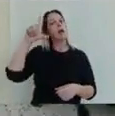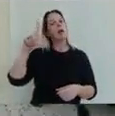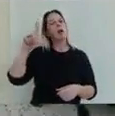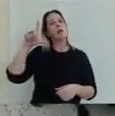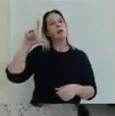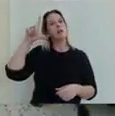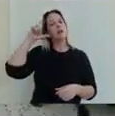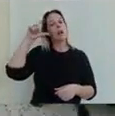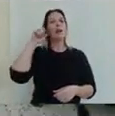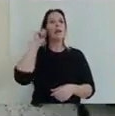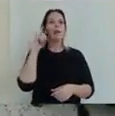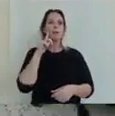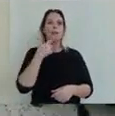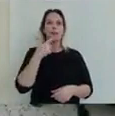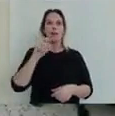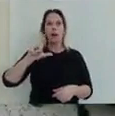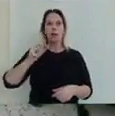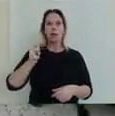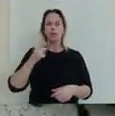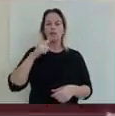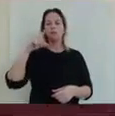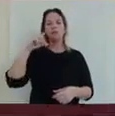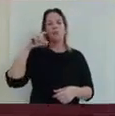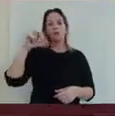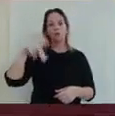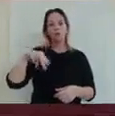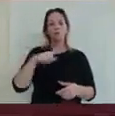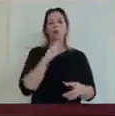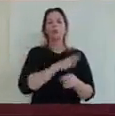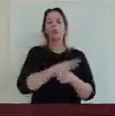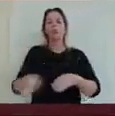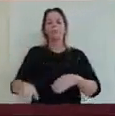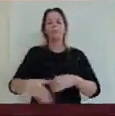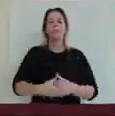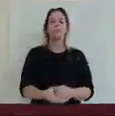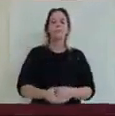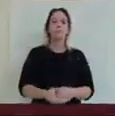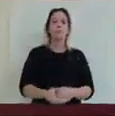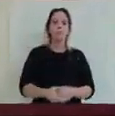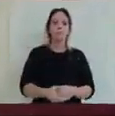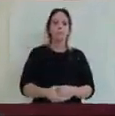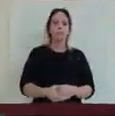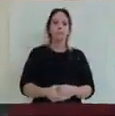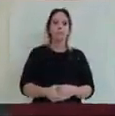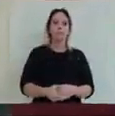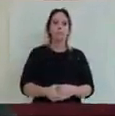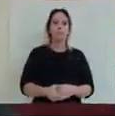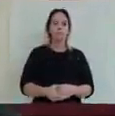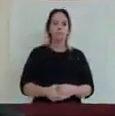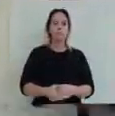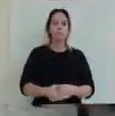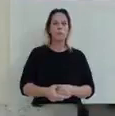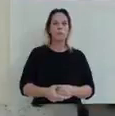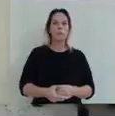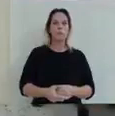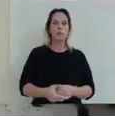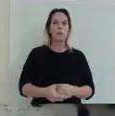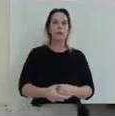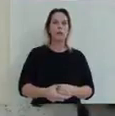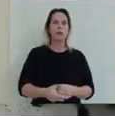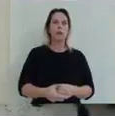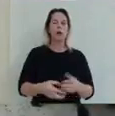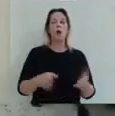Nota de vecino del barrio 100 Viviendas solicitando cartel identificatorio de dicho barrio. Concejal Miño. Sí, voy a solicitar que esta nota